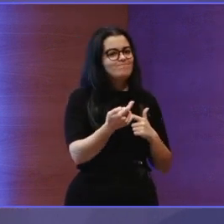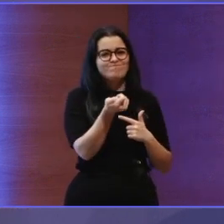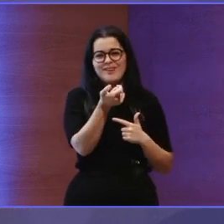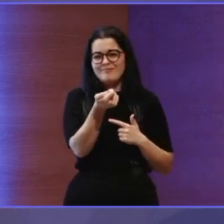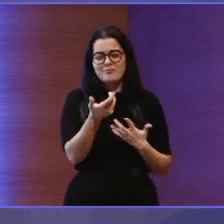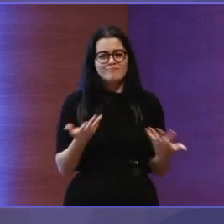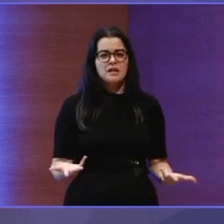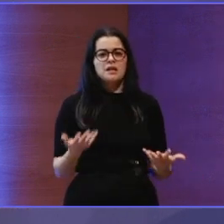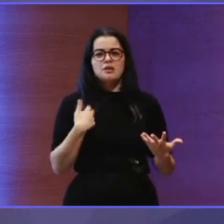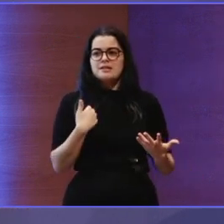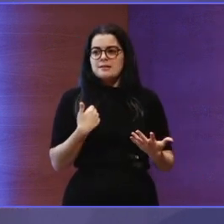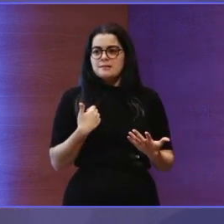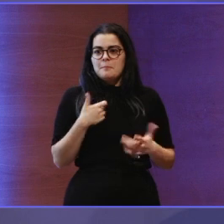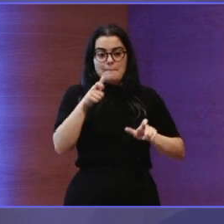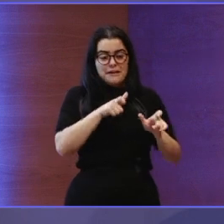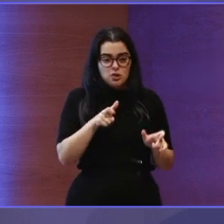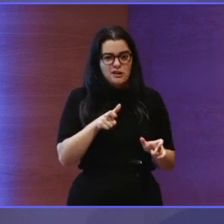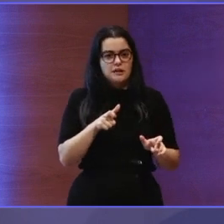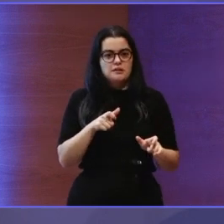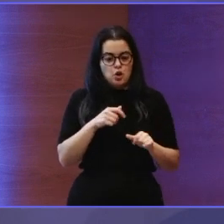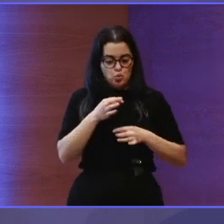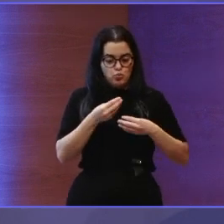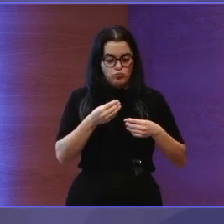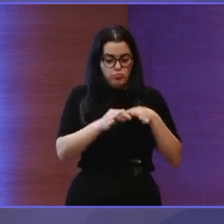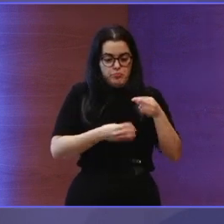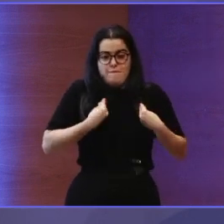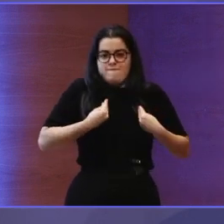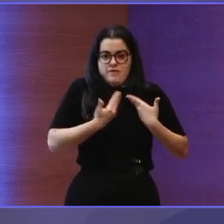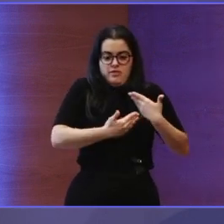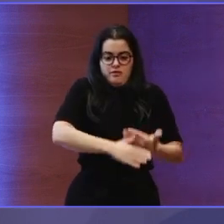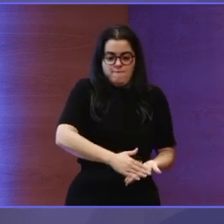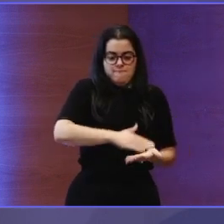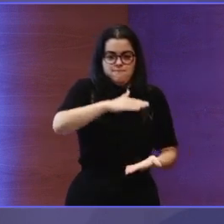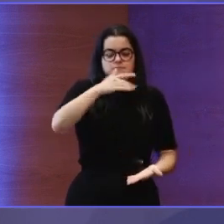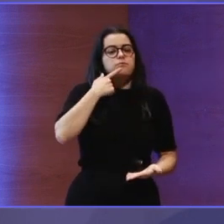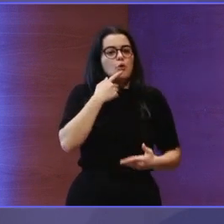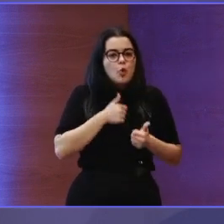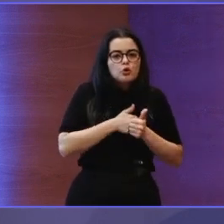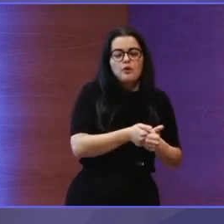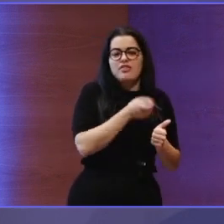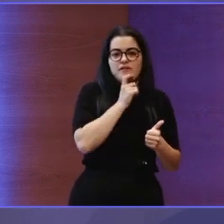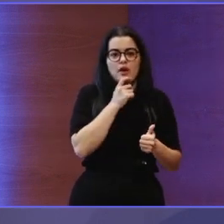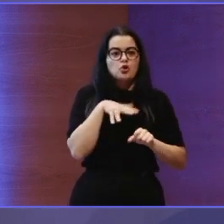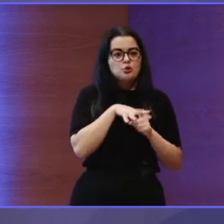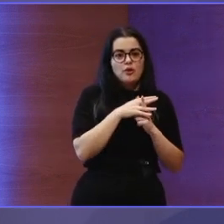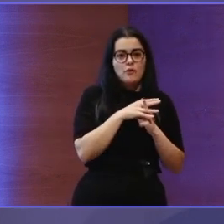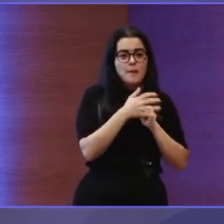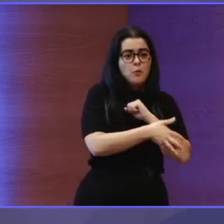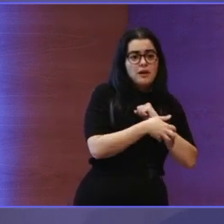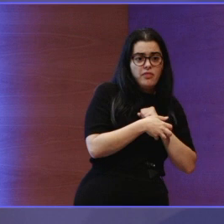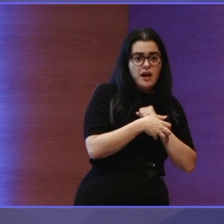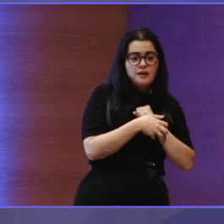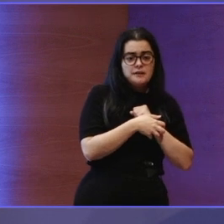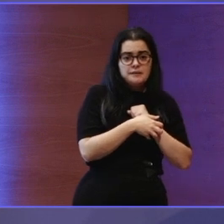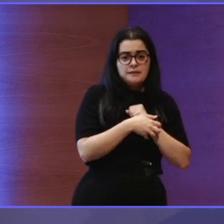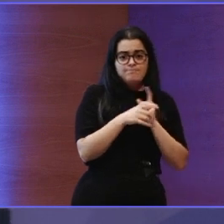eh seguir a las personas en su ciclo vital seguir a las personas en sus entradas y salidas en la pobreza y mucho más saber